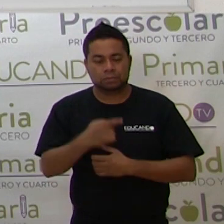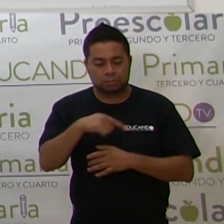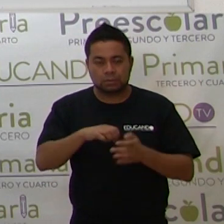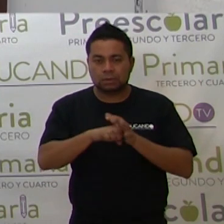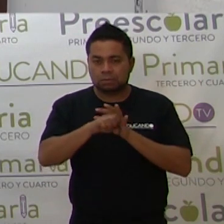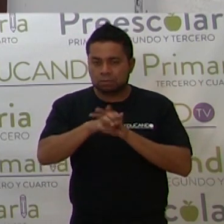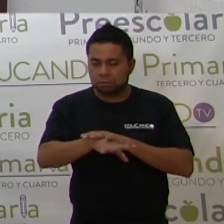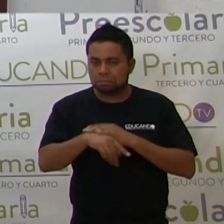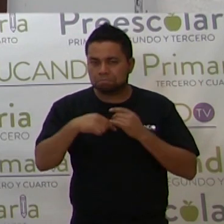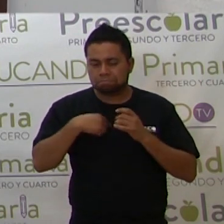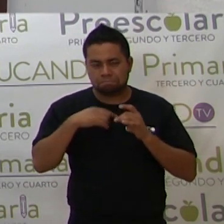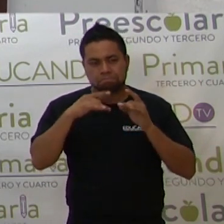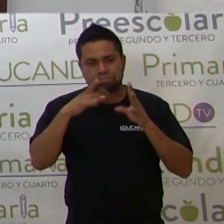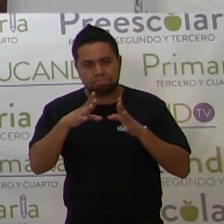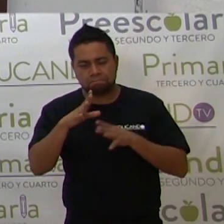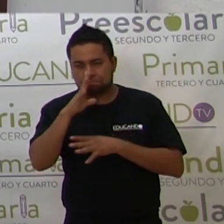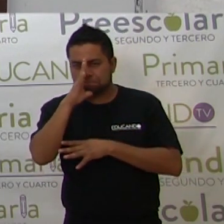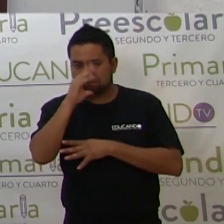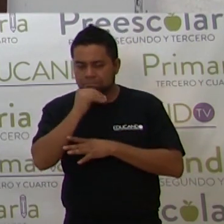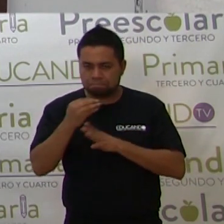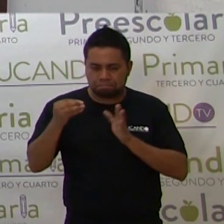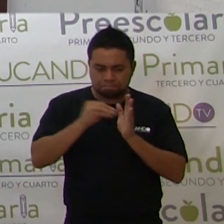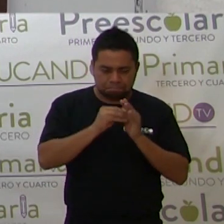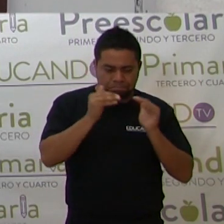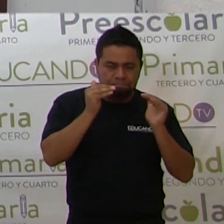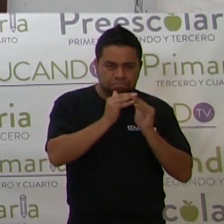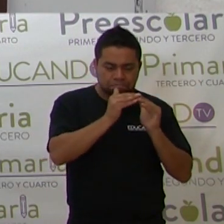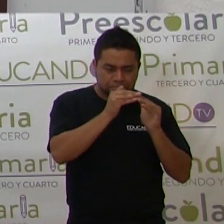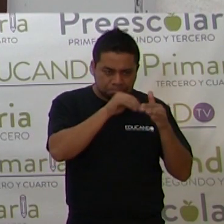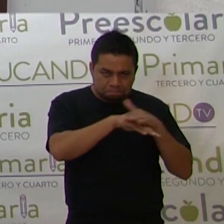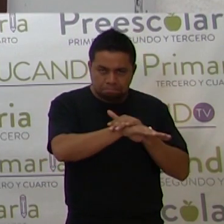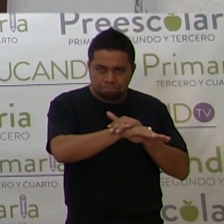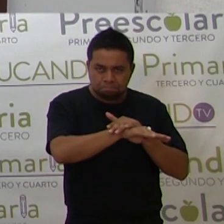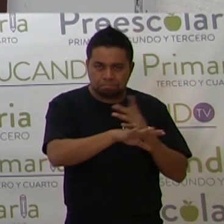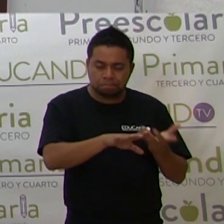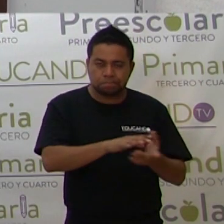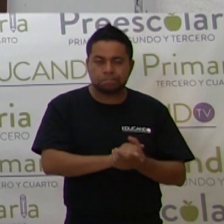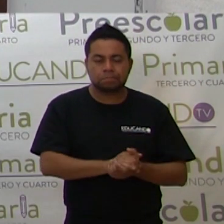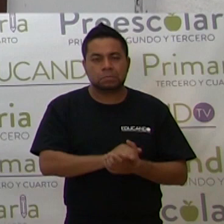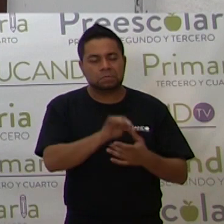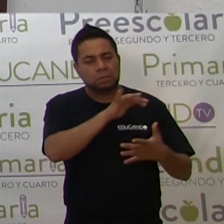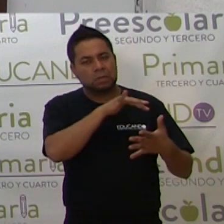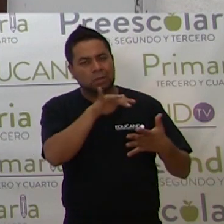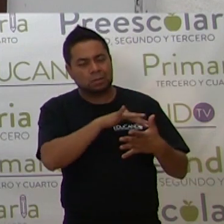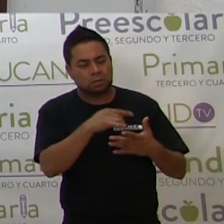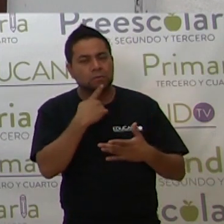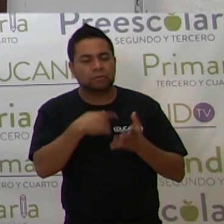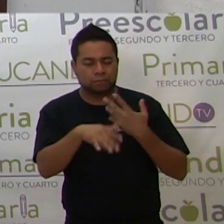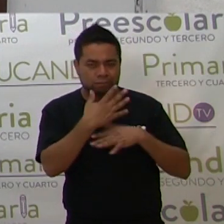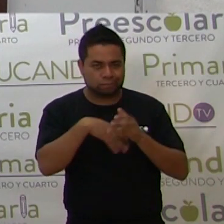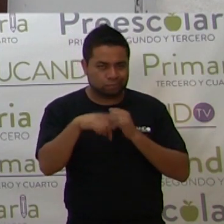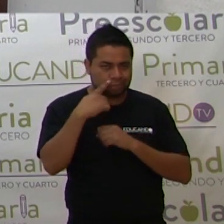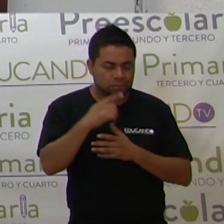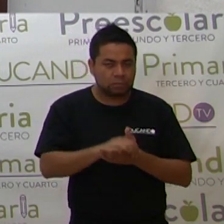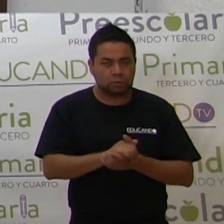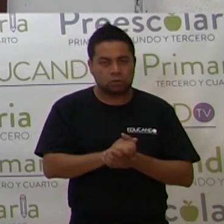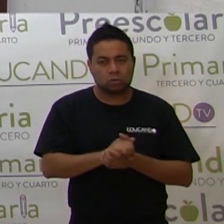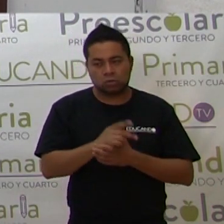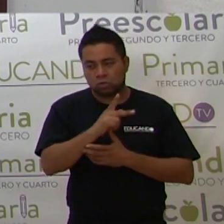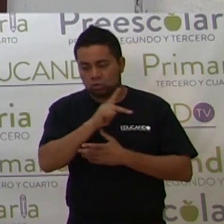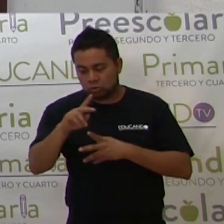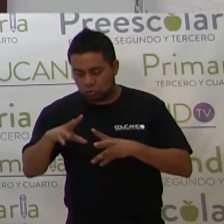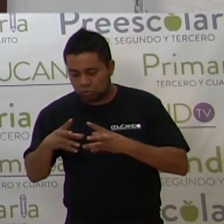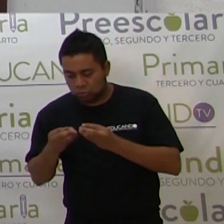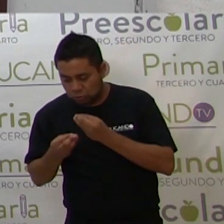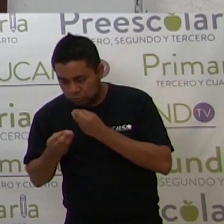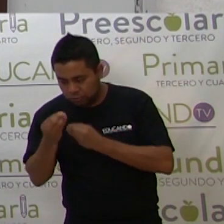nosotros no hubiéramos puesto en su guarida, el texto iba a decir lo siguiente: todos se juntaban